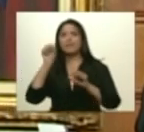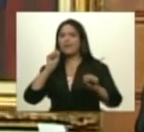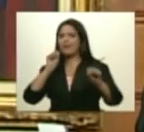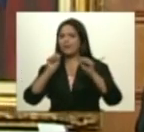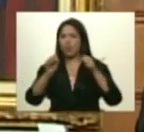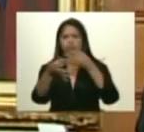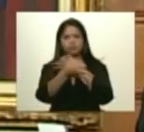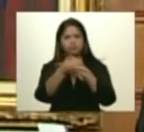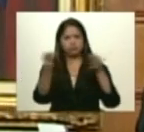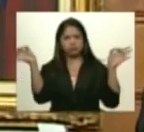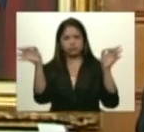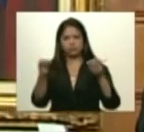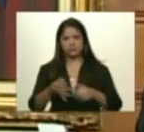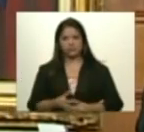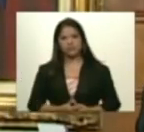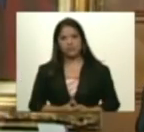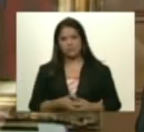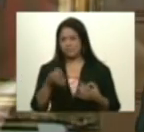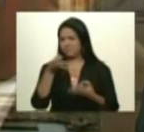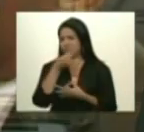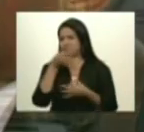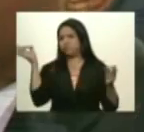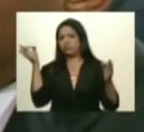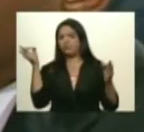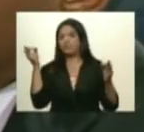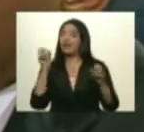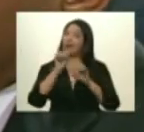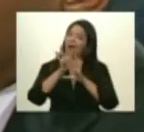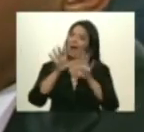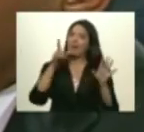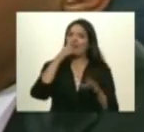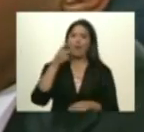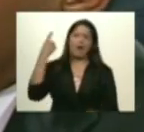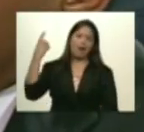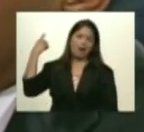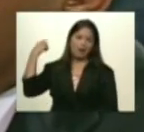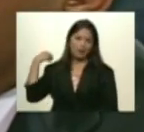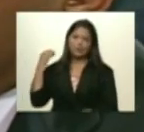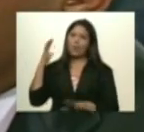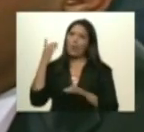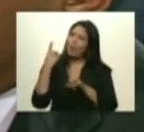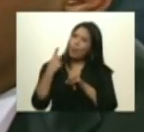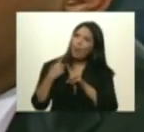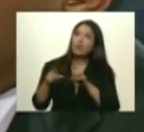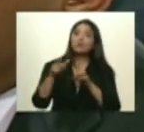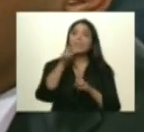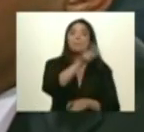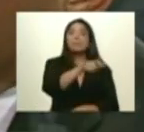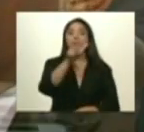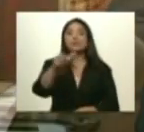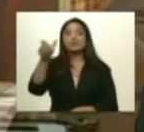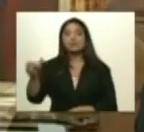brillante, brillante, eran otros tiempos, y eran otros actores.